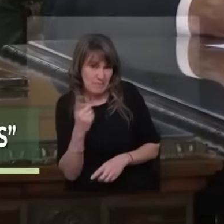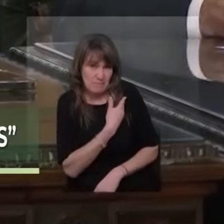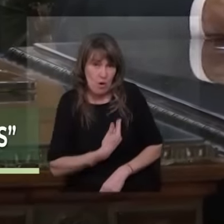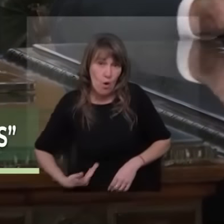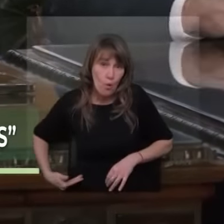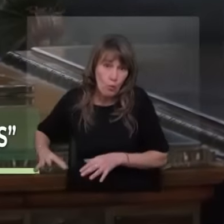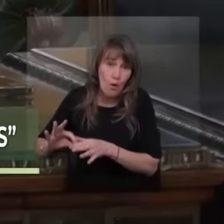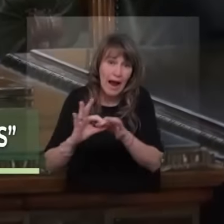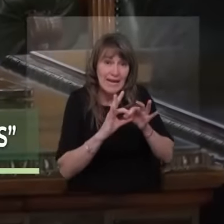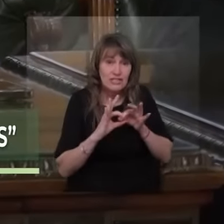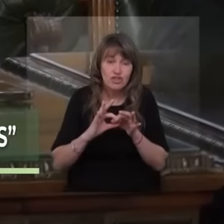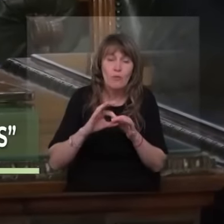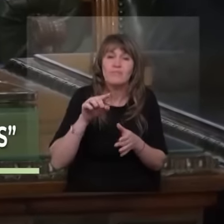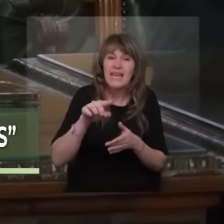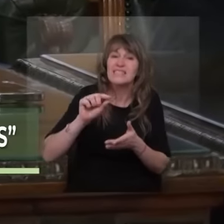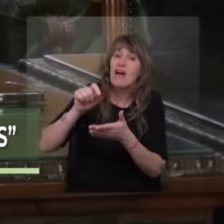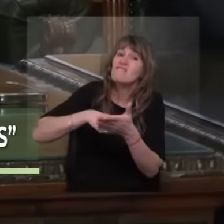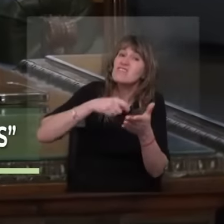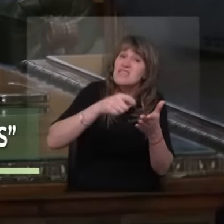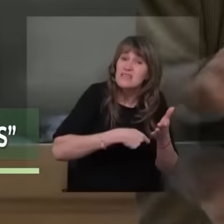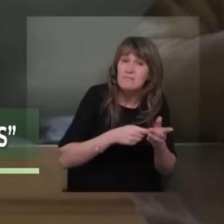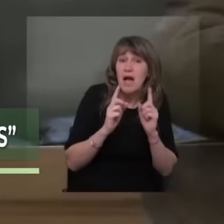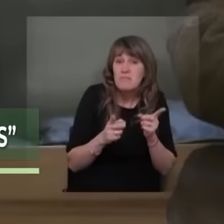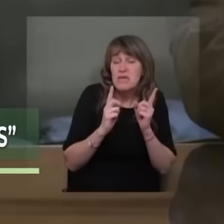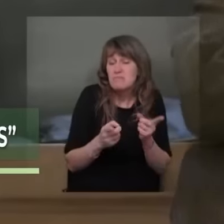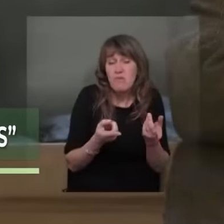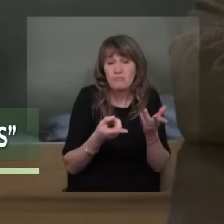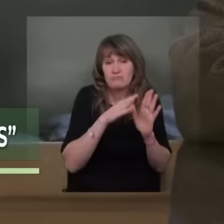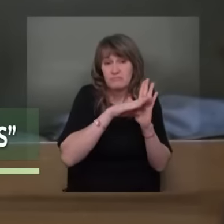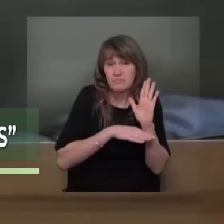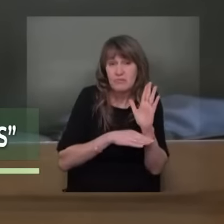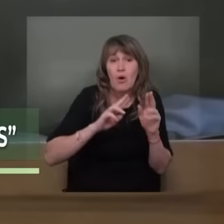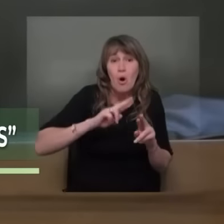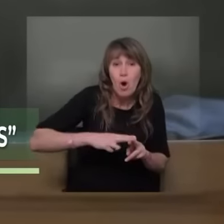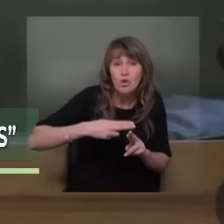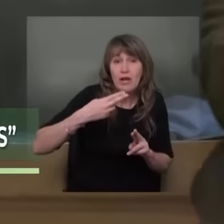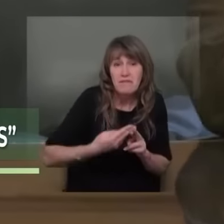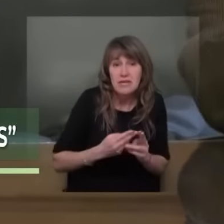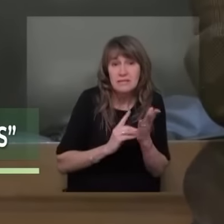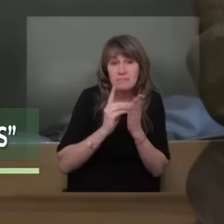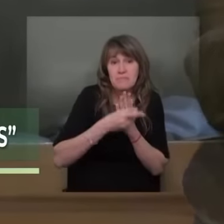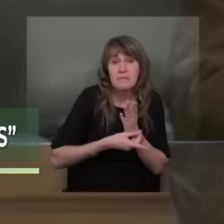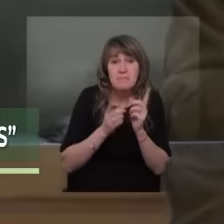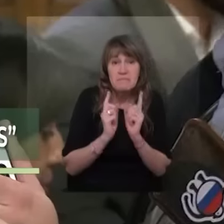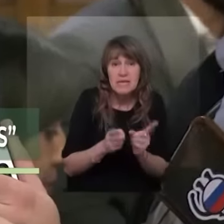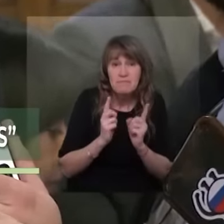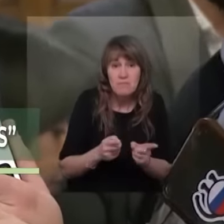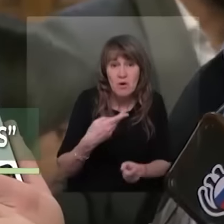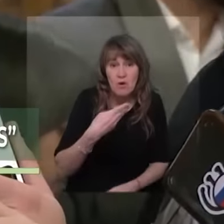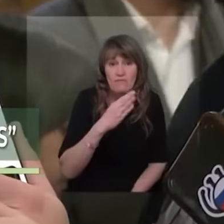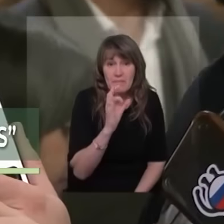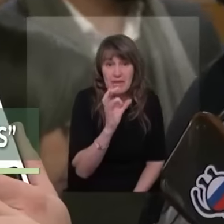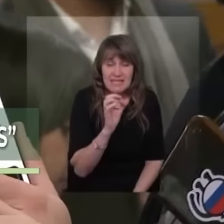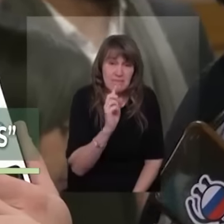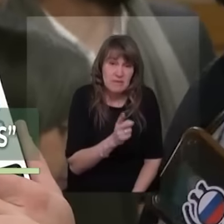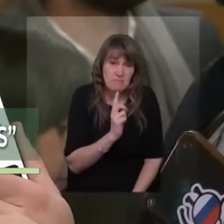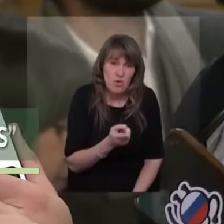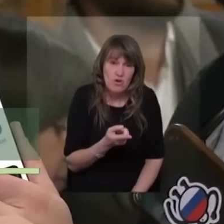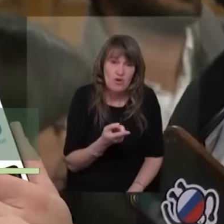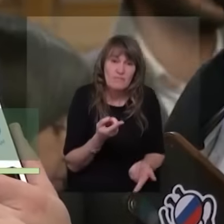firma conjunta es consecuencia de ese programa que es lo que nos quieren ofrecer otra vez a los uruguayos verdad este una